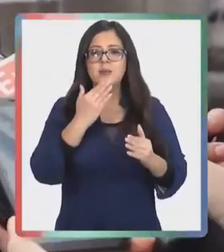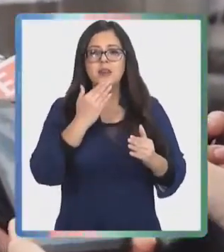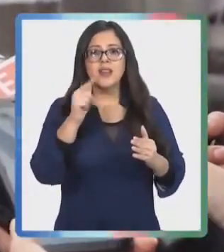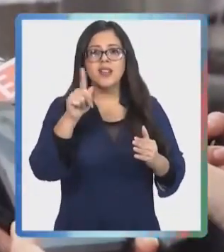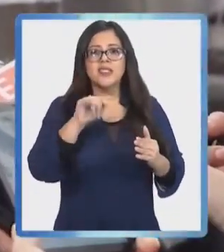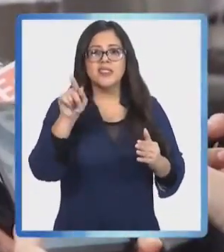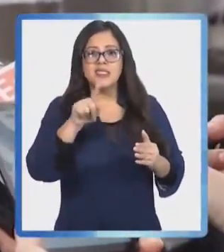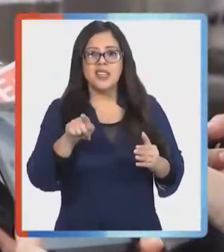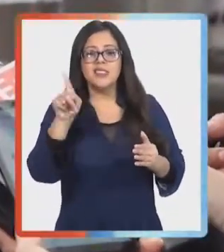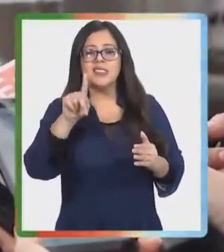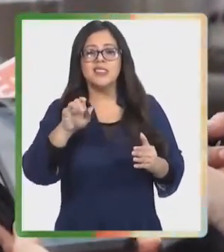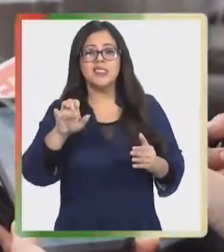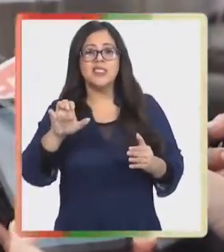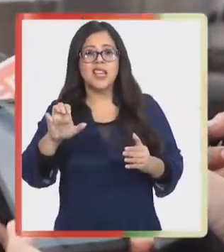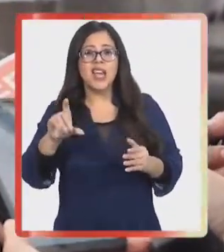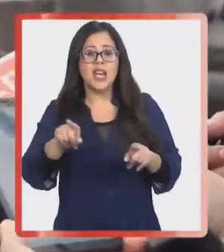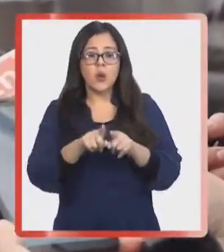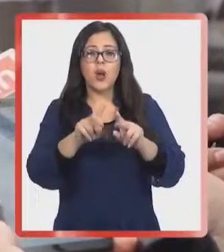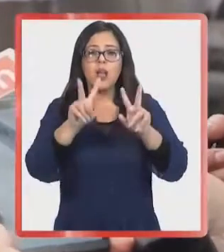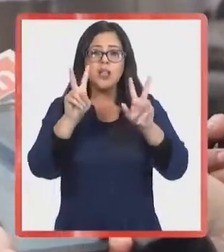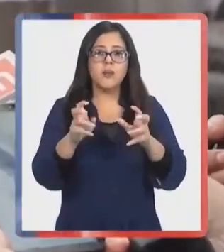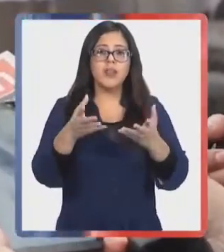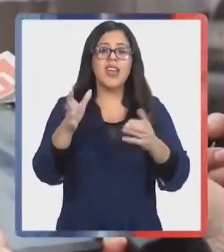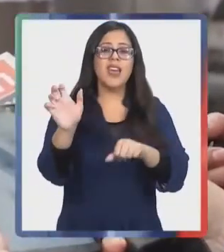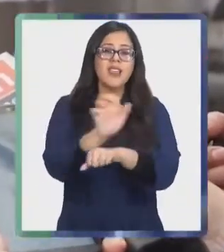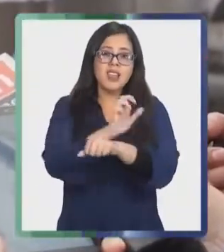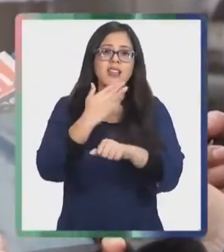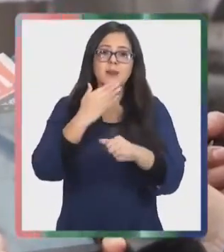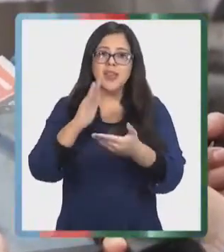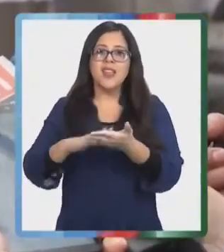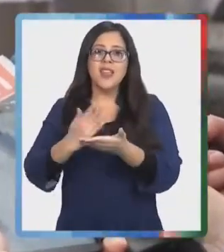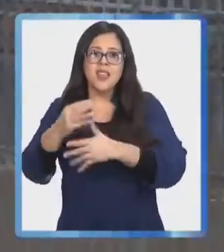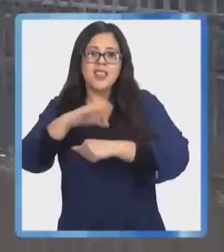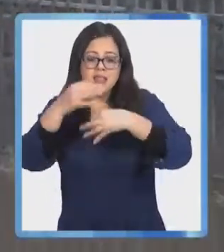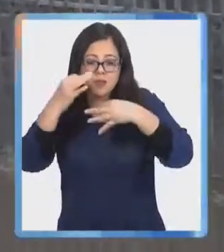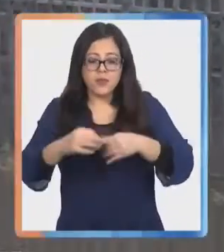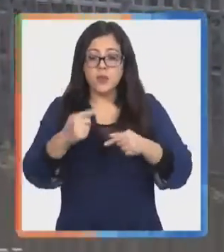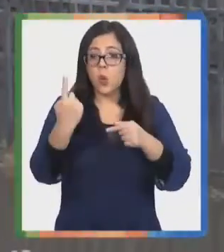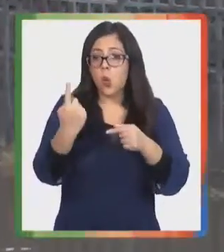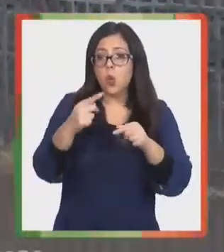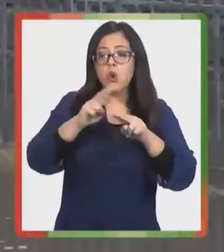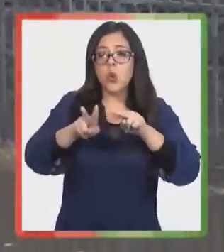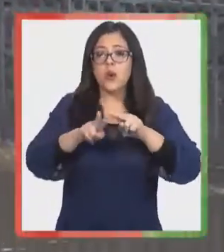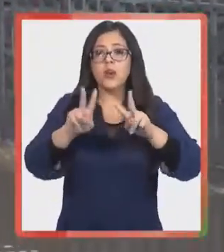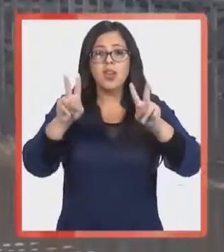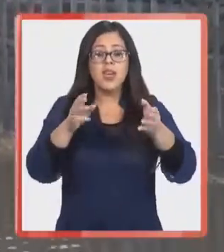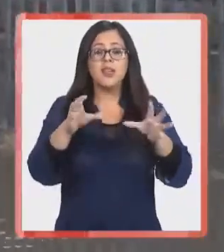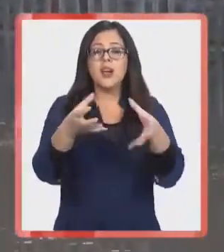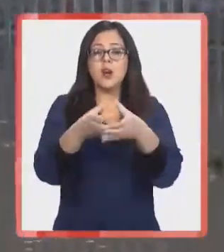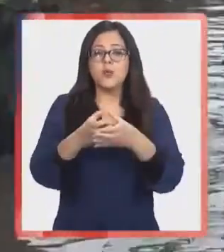también el CIS y el SEC, que tienen que ver con el servicio sanitario y también electricidad. Una parte la realizan